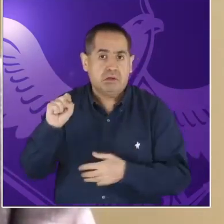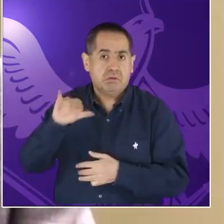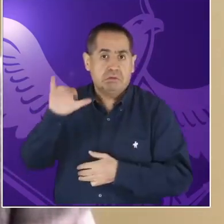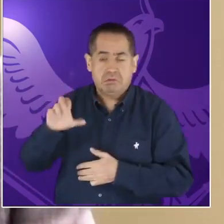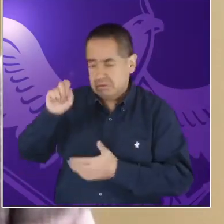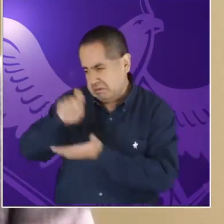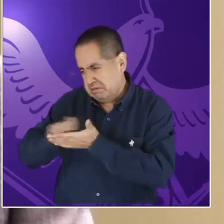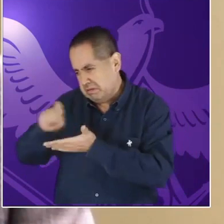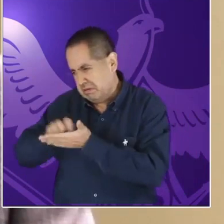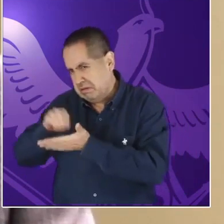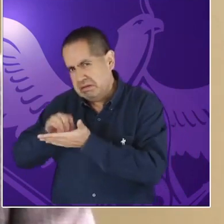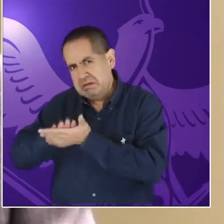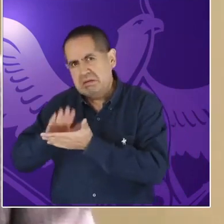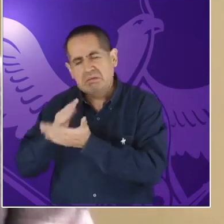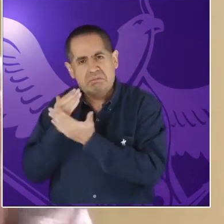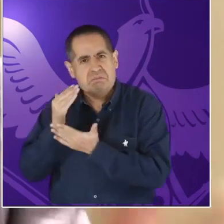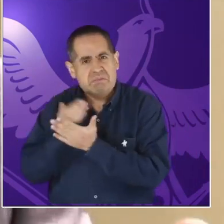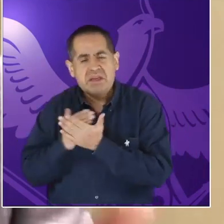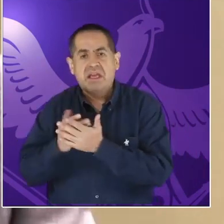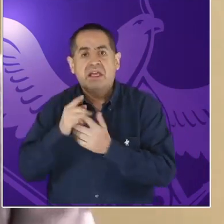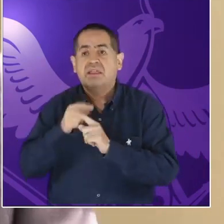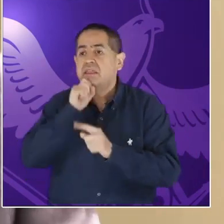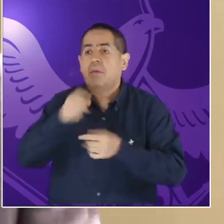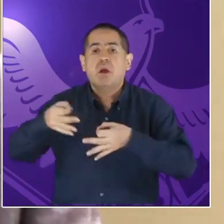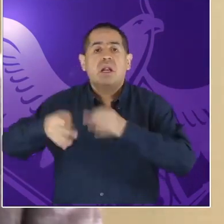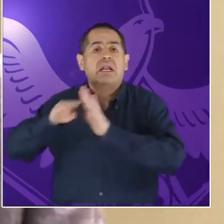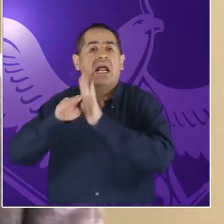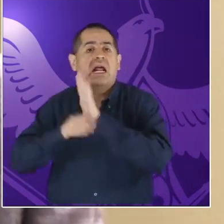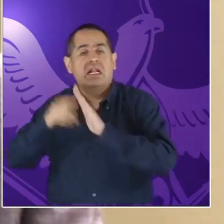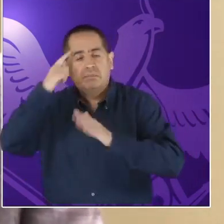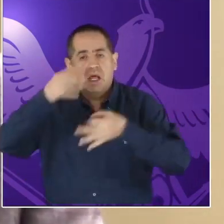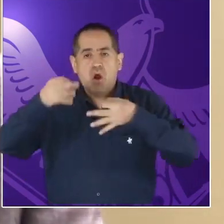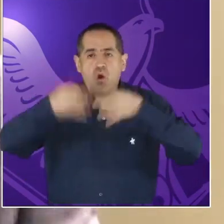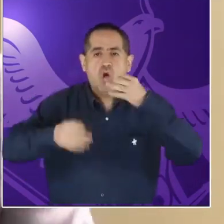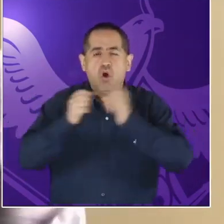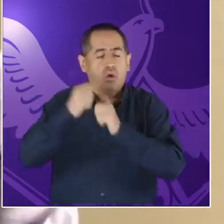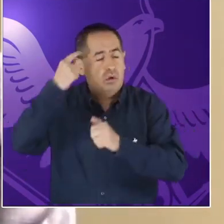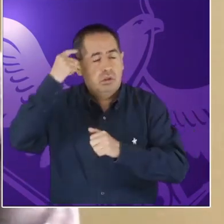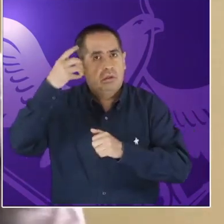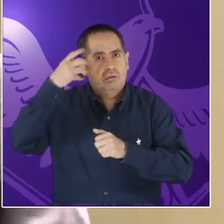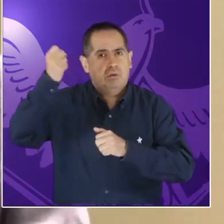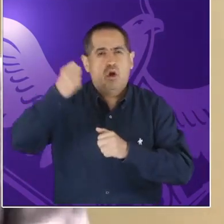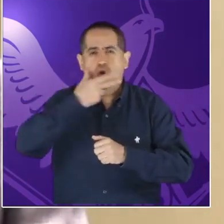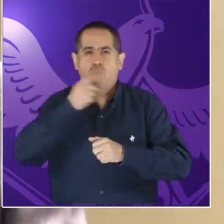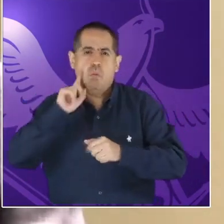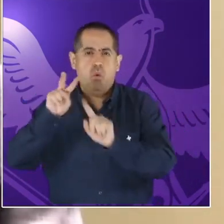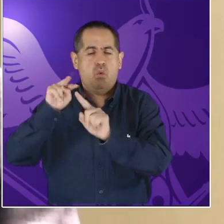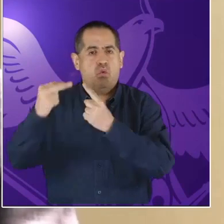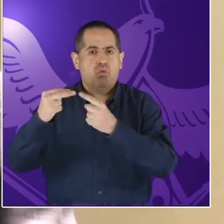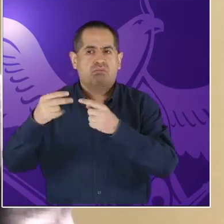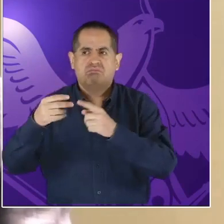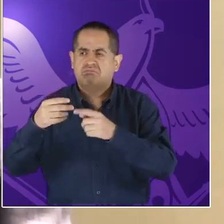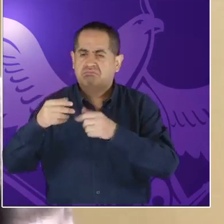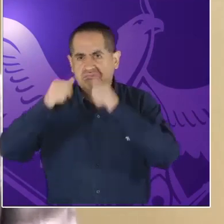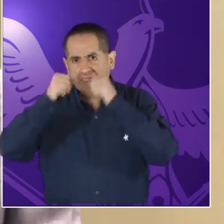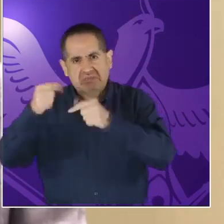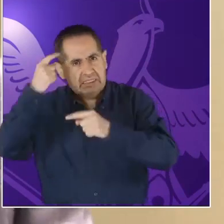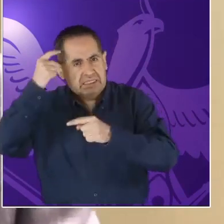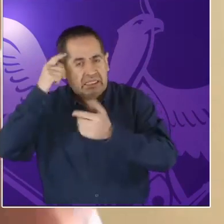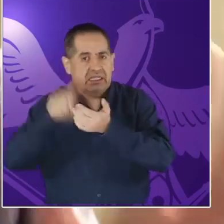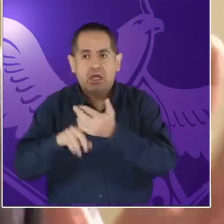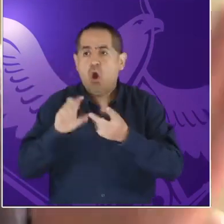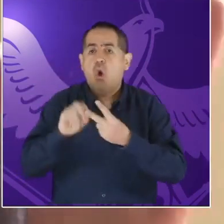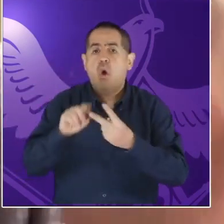muy importantes para actuación judicial, el protocolo para juzgar con perspectiva de género, el protocolo para juzgar